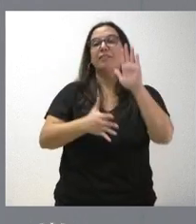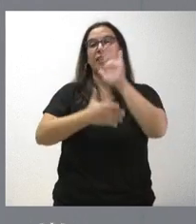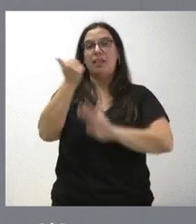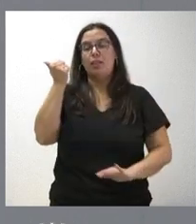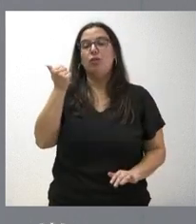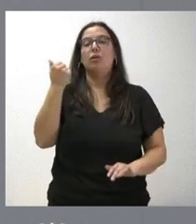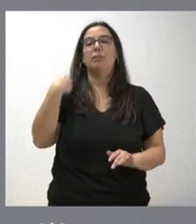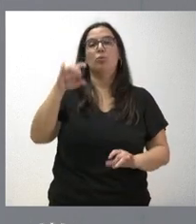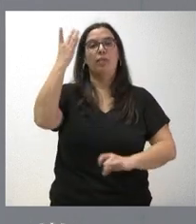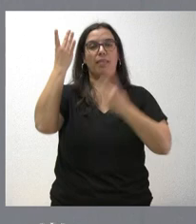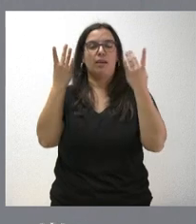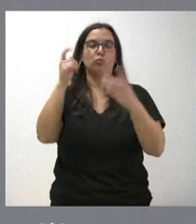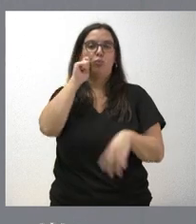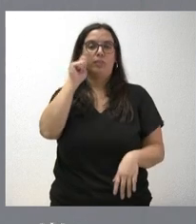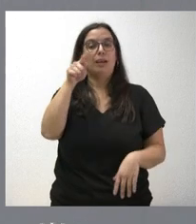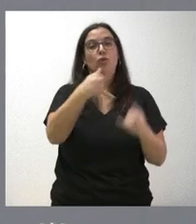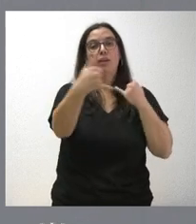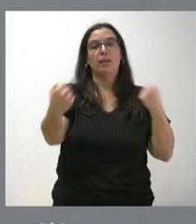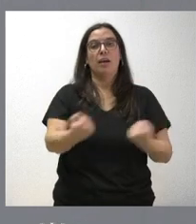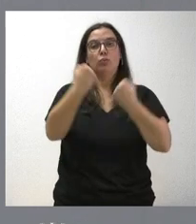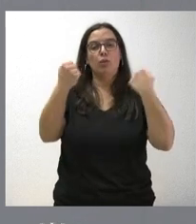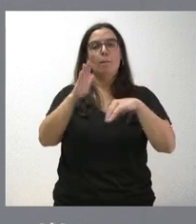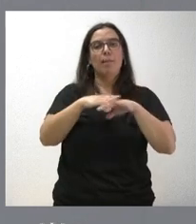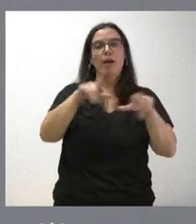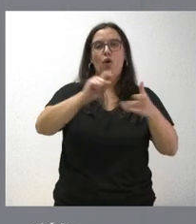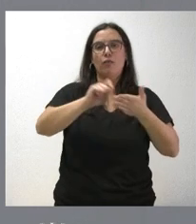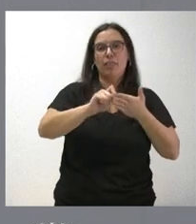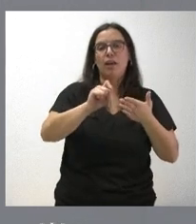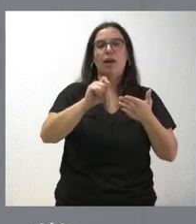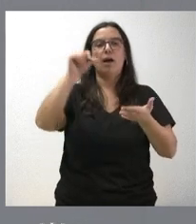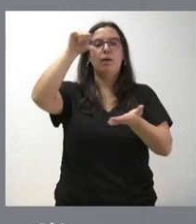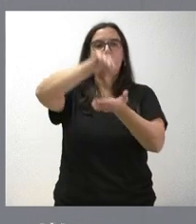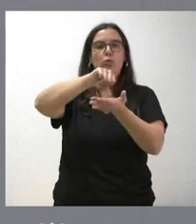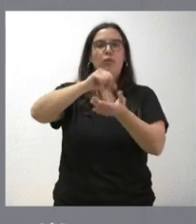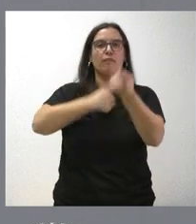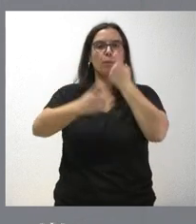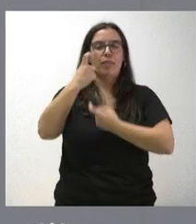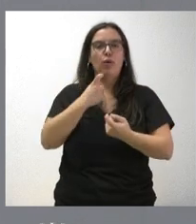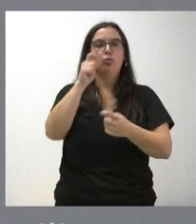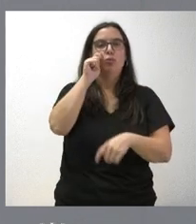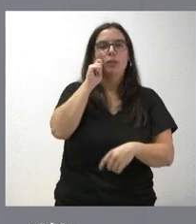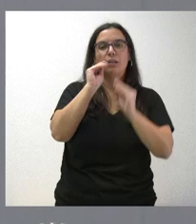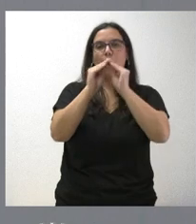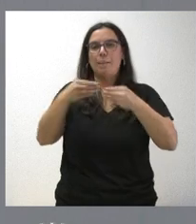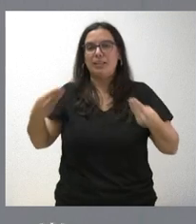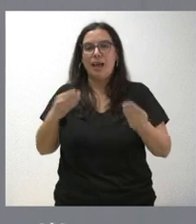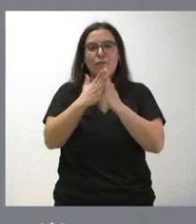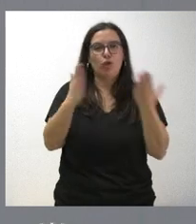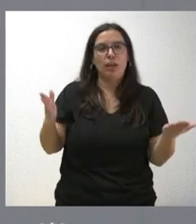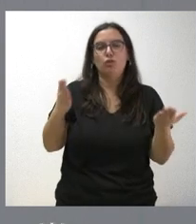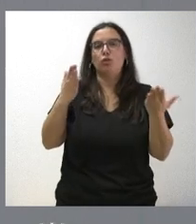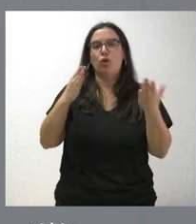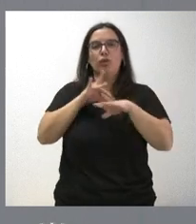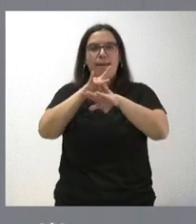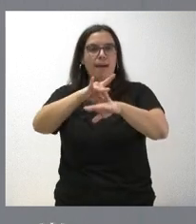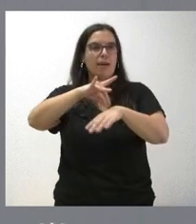turísticas son líneas de actuaciones para el mantenimiento de oficinas puntos de información turística edición de materiales folletos promocionales guías